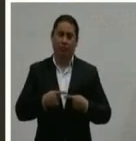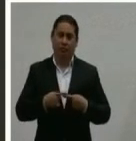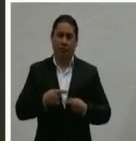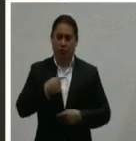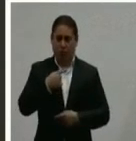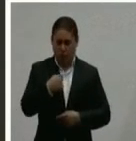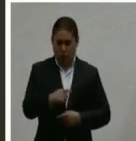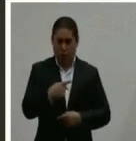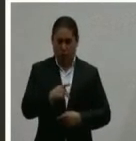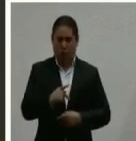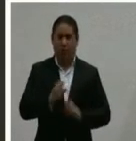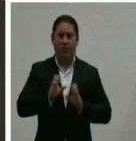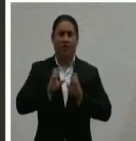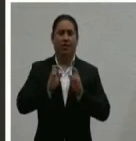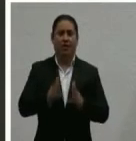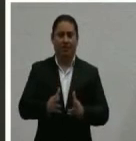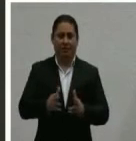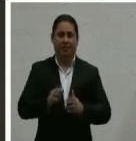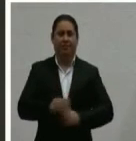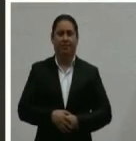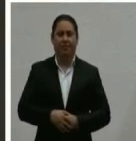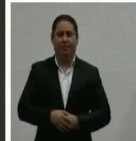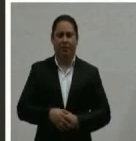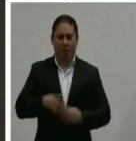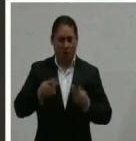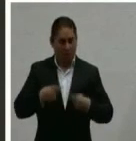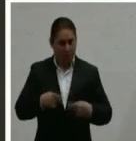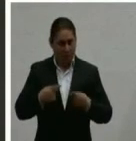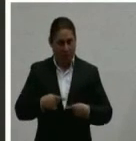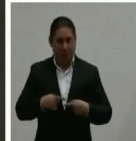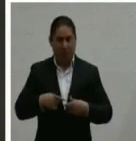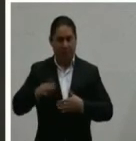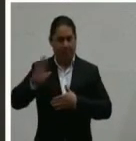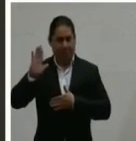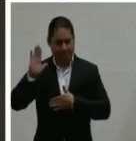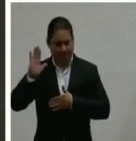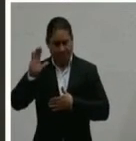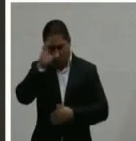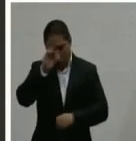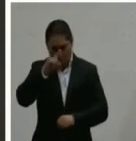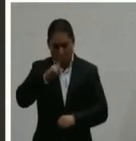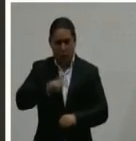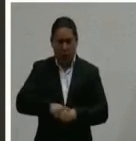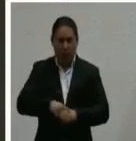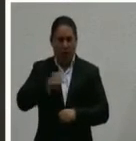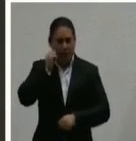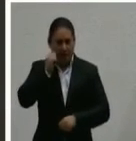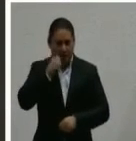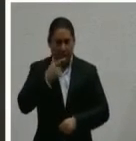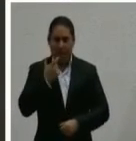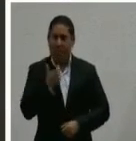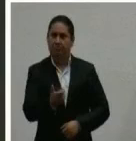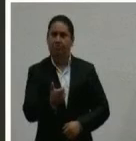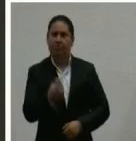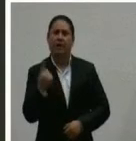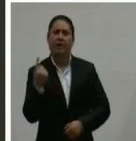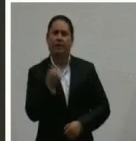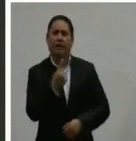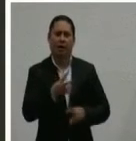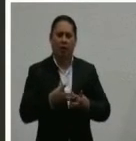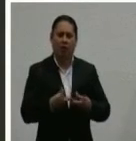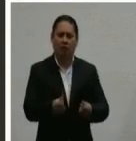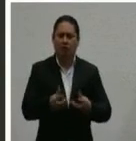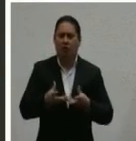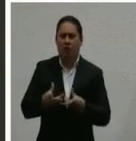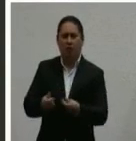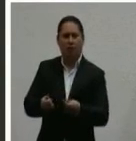pueblo, a Chiapas, su compromiso con la cultura de la rendición de cuentas,